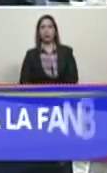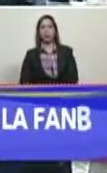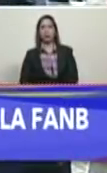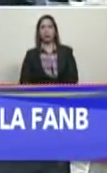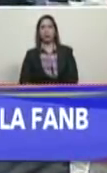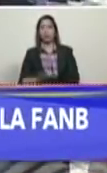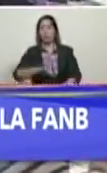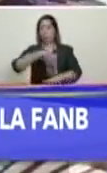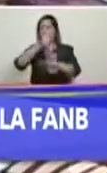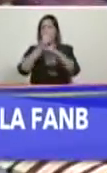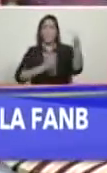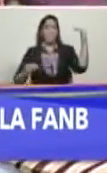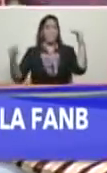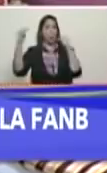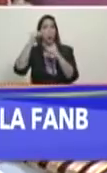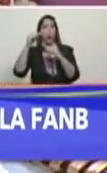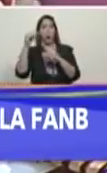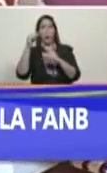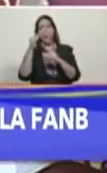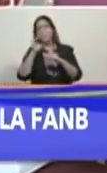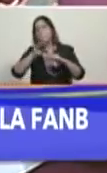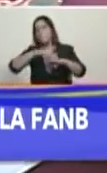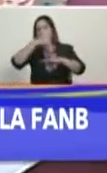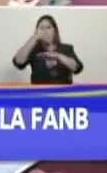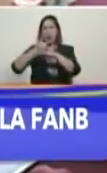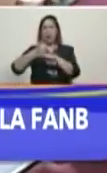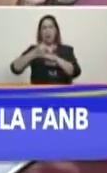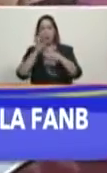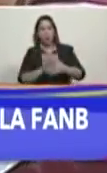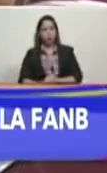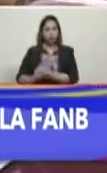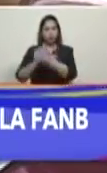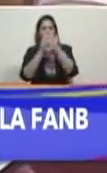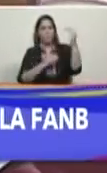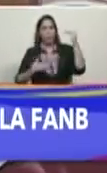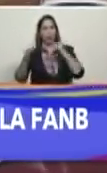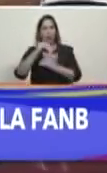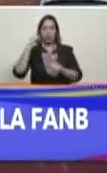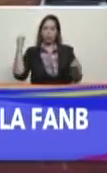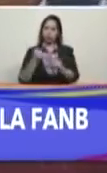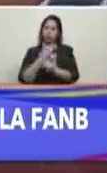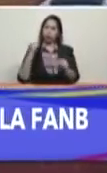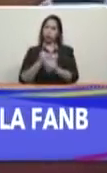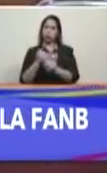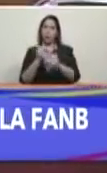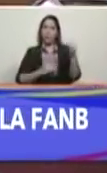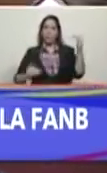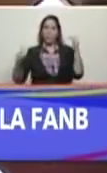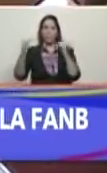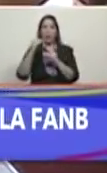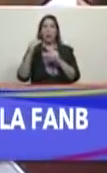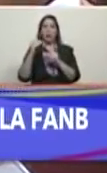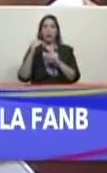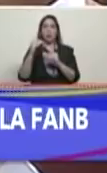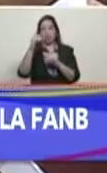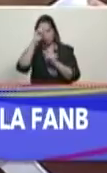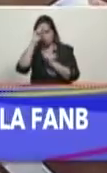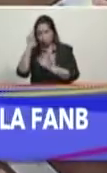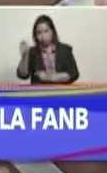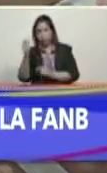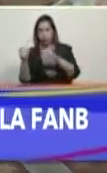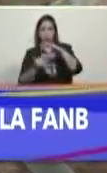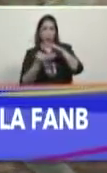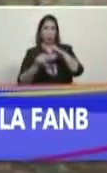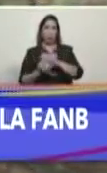Máxima moral, máxima unión, máxima disciplina, máxima subordinación constitucional. Y